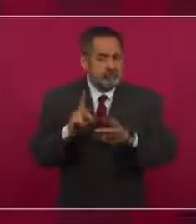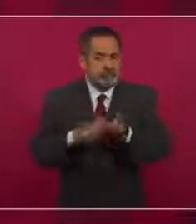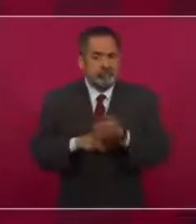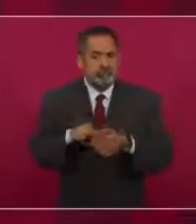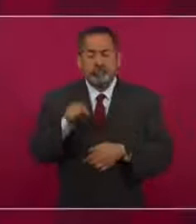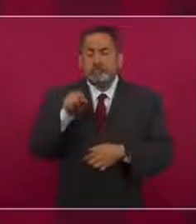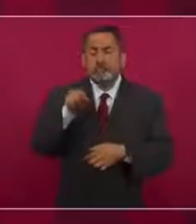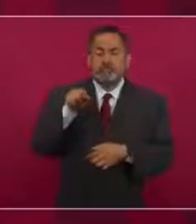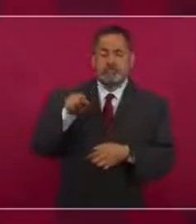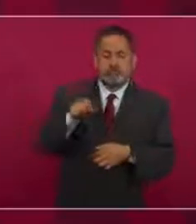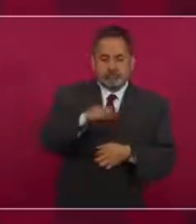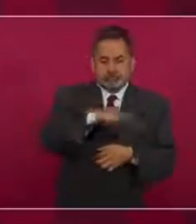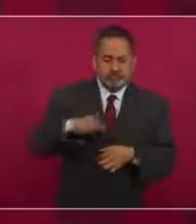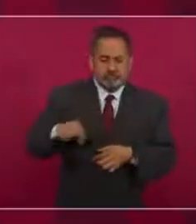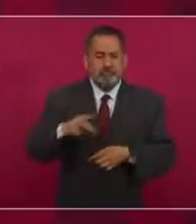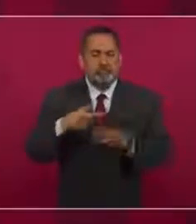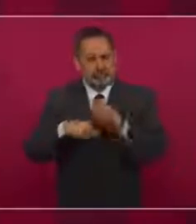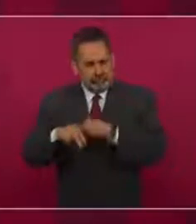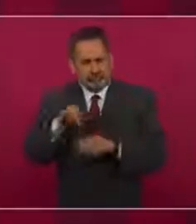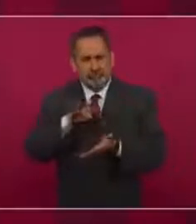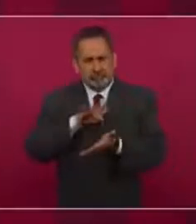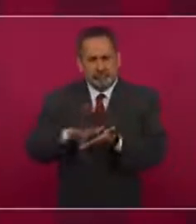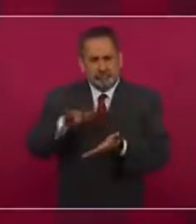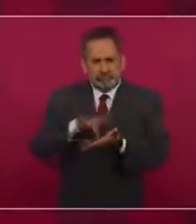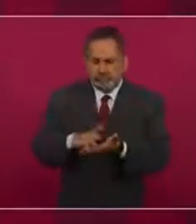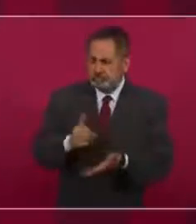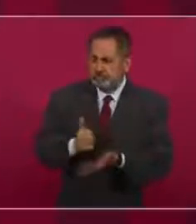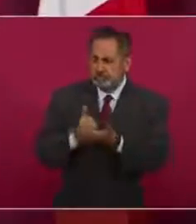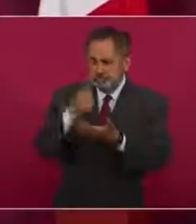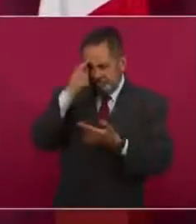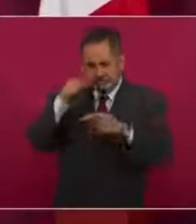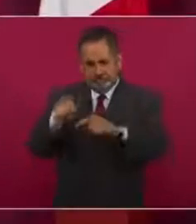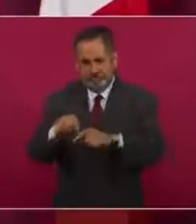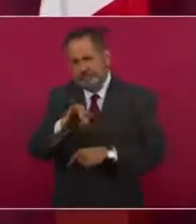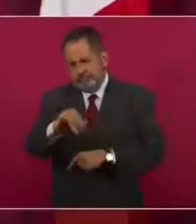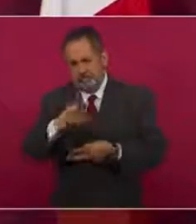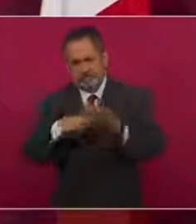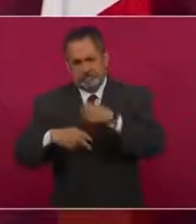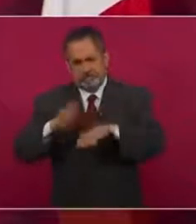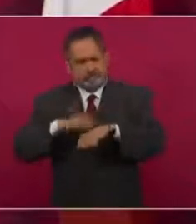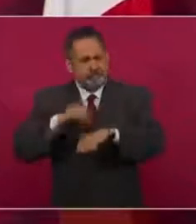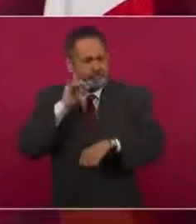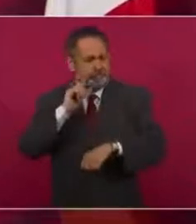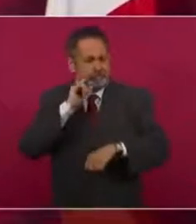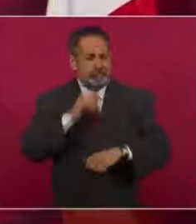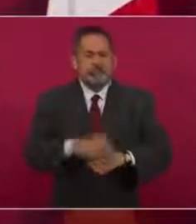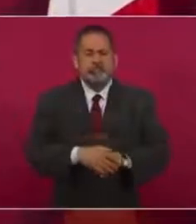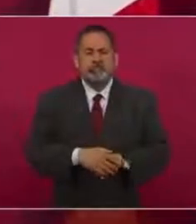sobre todo a los que apoyaron nuestra iniciativa.